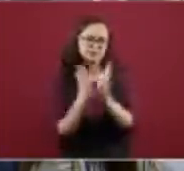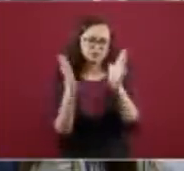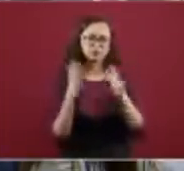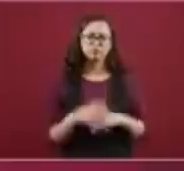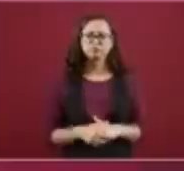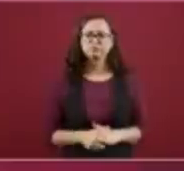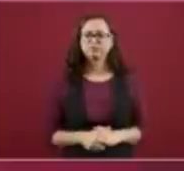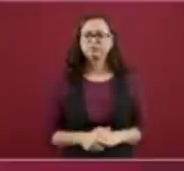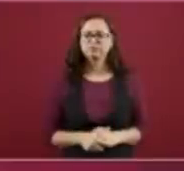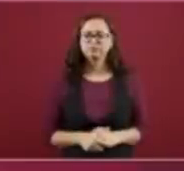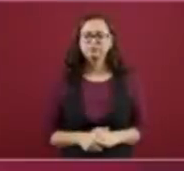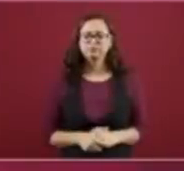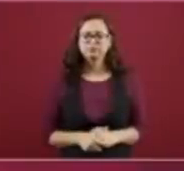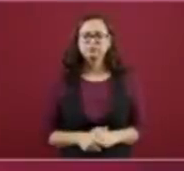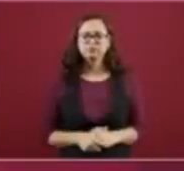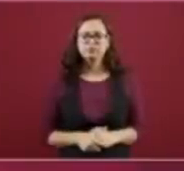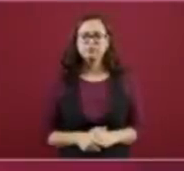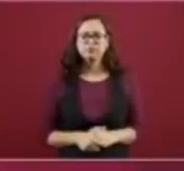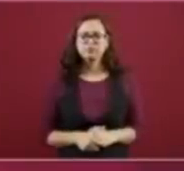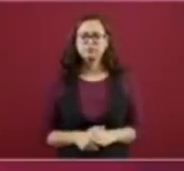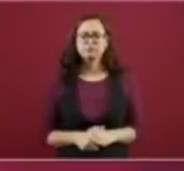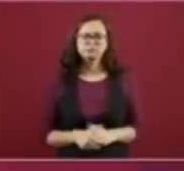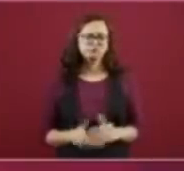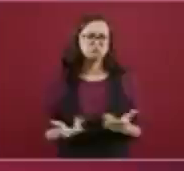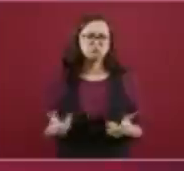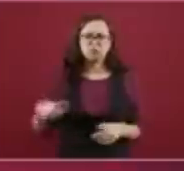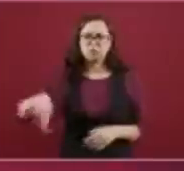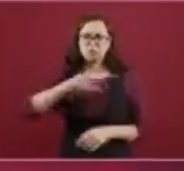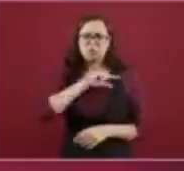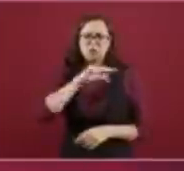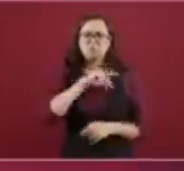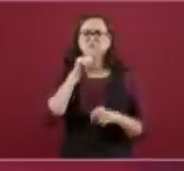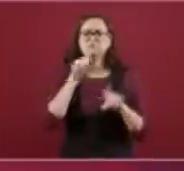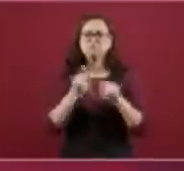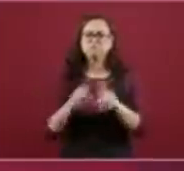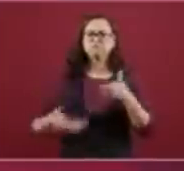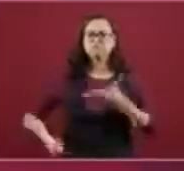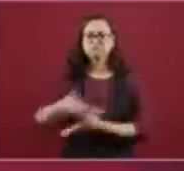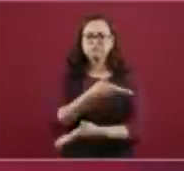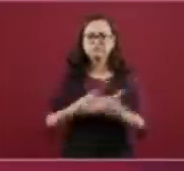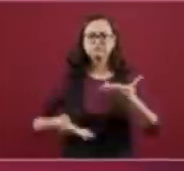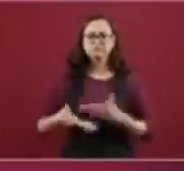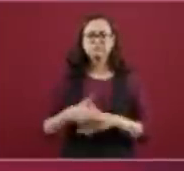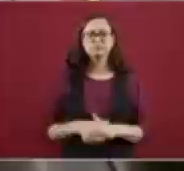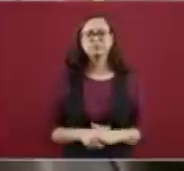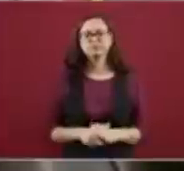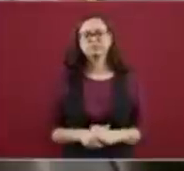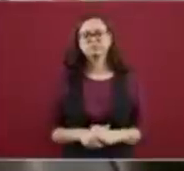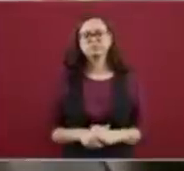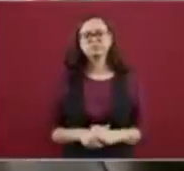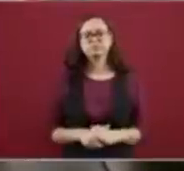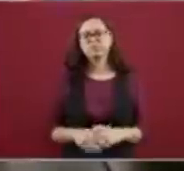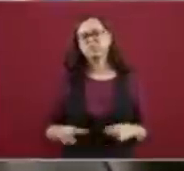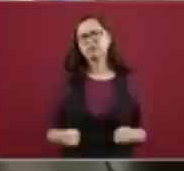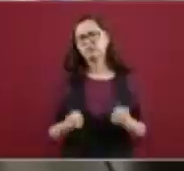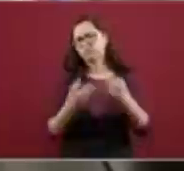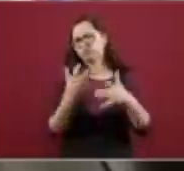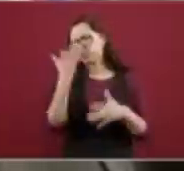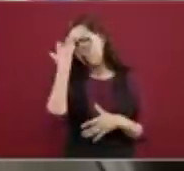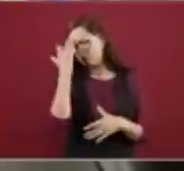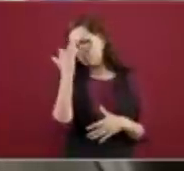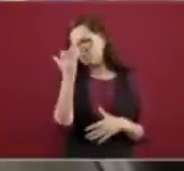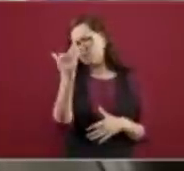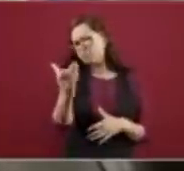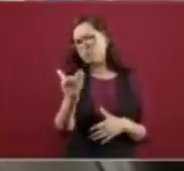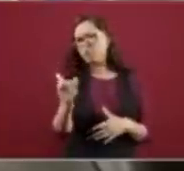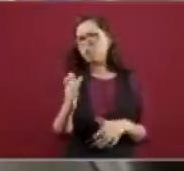con la colaboración del sector privado. Y solamente el asunto del tiempo, presidente. ¿En cuánto tiempo prevén